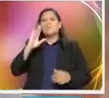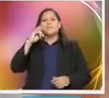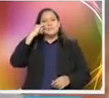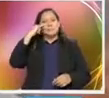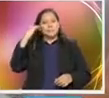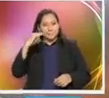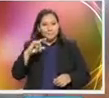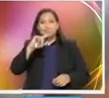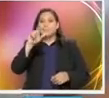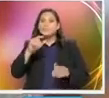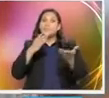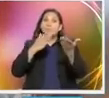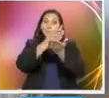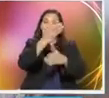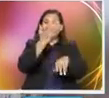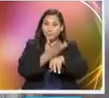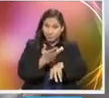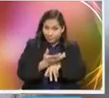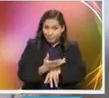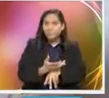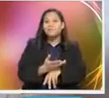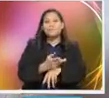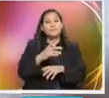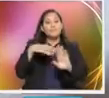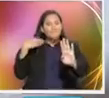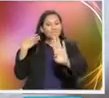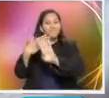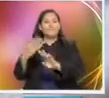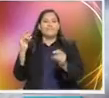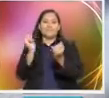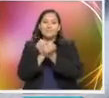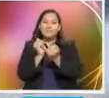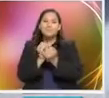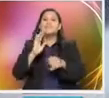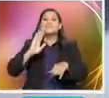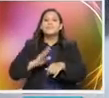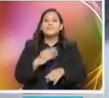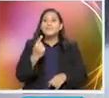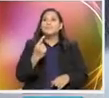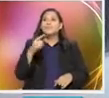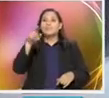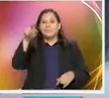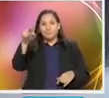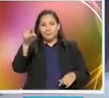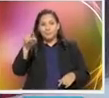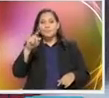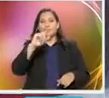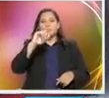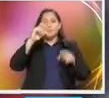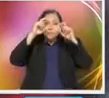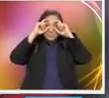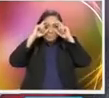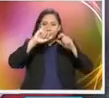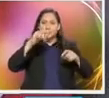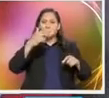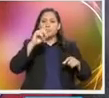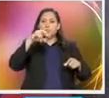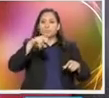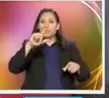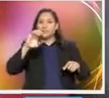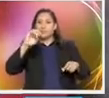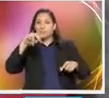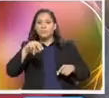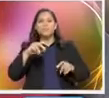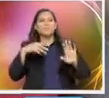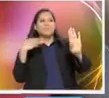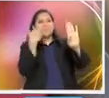Ajá. Luego llegaron a Estados Unidos y también sufren ataques por el hecho de que John Lennon dice una frase